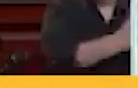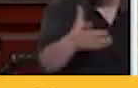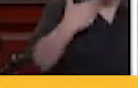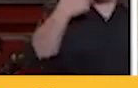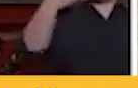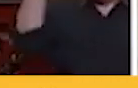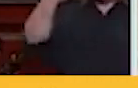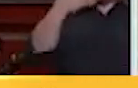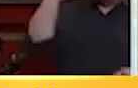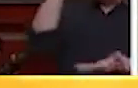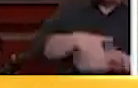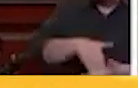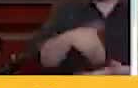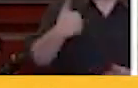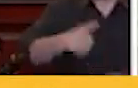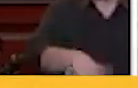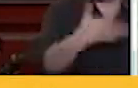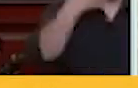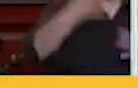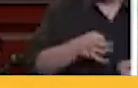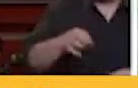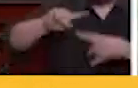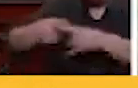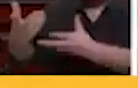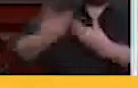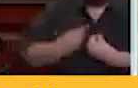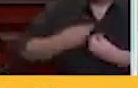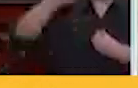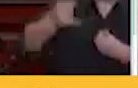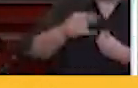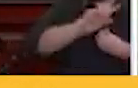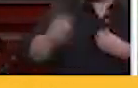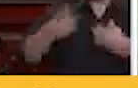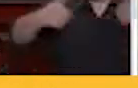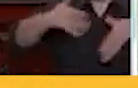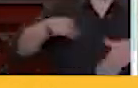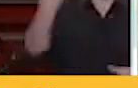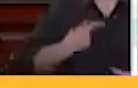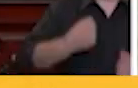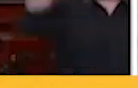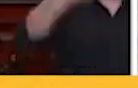Con lo cual, el debate tiene que estar centrado ahí, no solo los recursos,